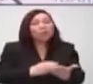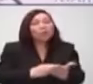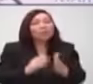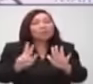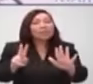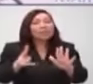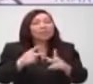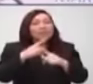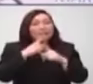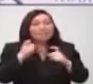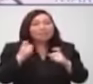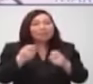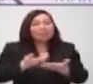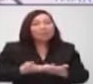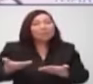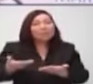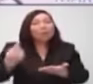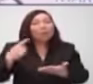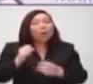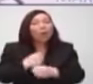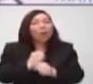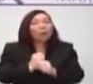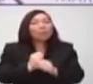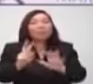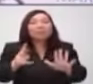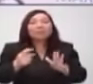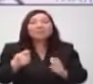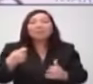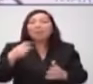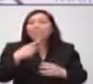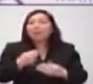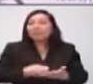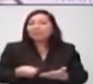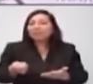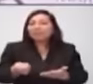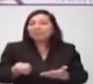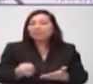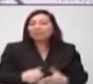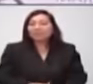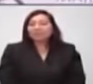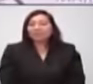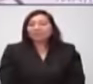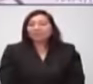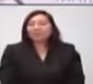el 17 de marzo se expide la autorización de obra y el 17 de marzo se manda el día, señor